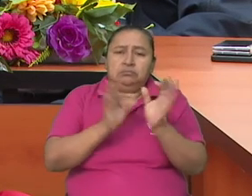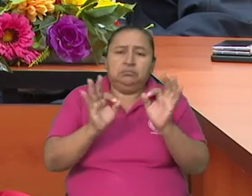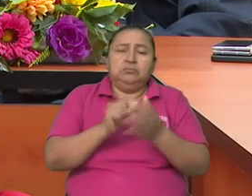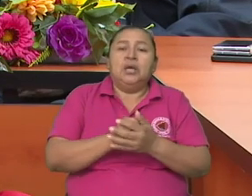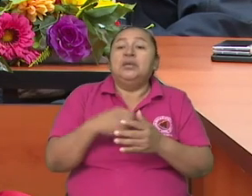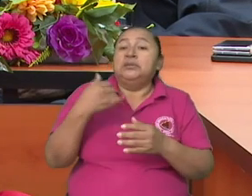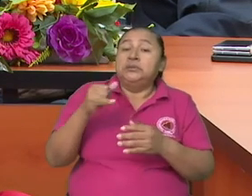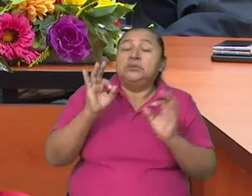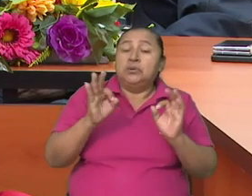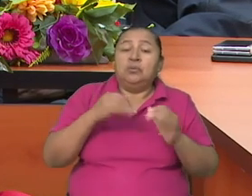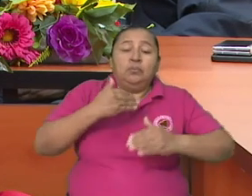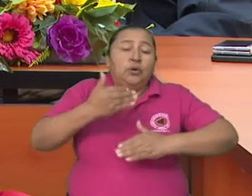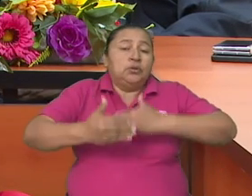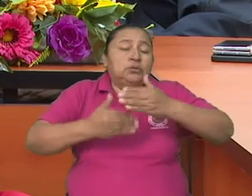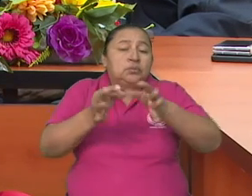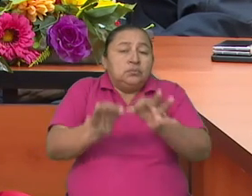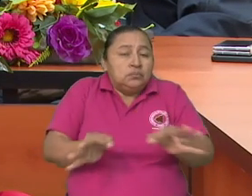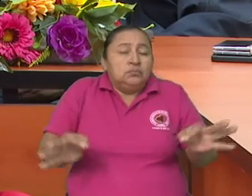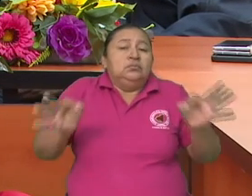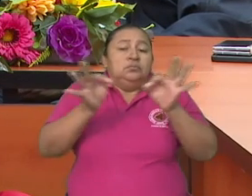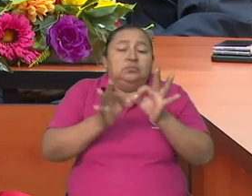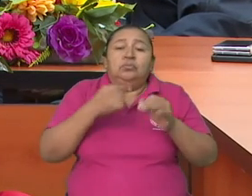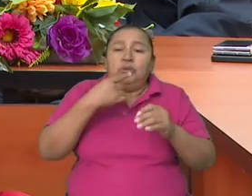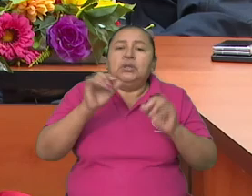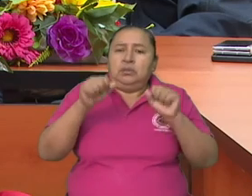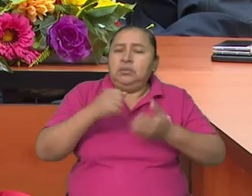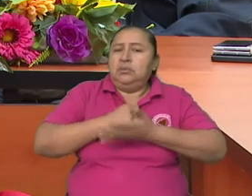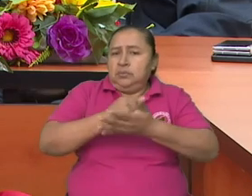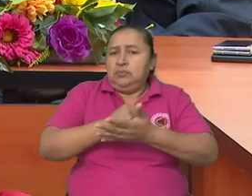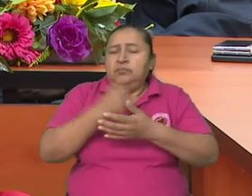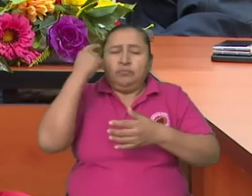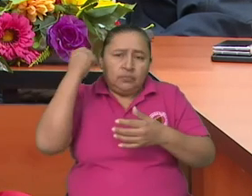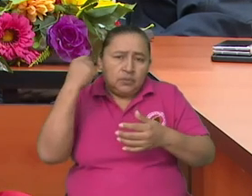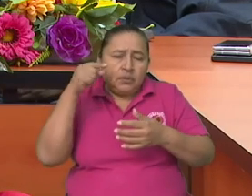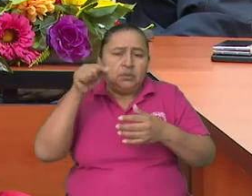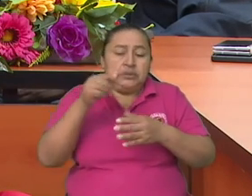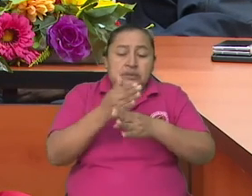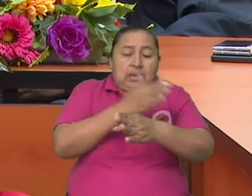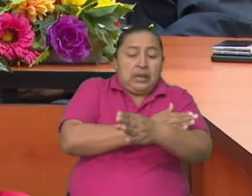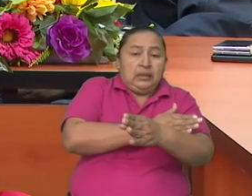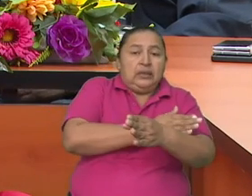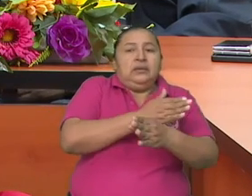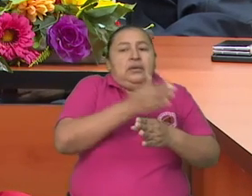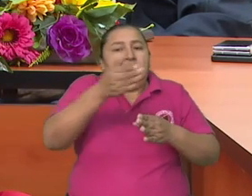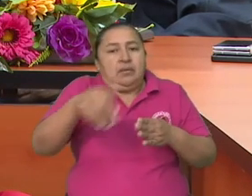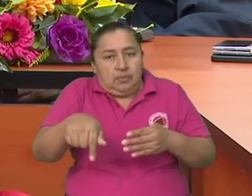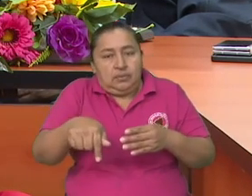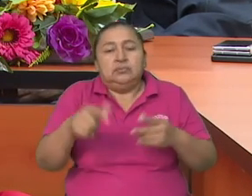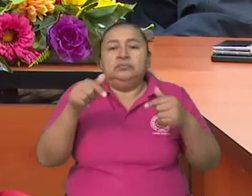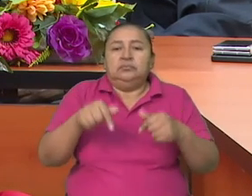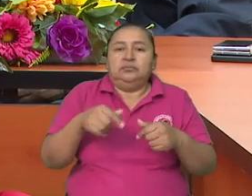Sin duda alguna, un proceso muy importante, porque también nos permite entender ese antes y ese ahora, que